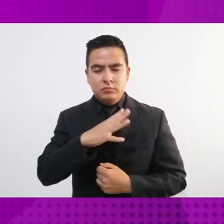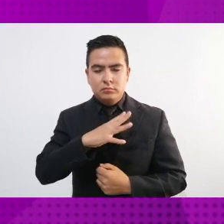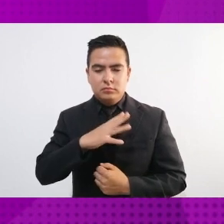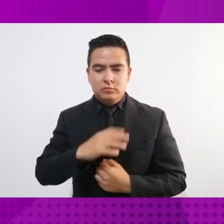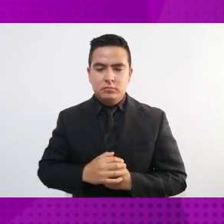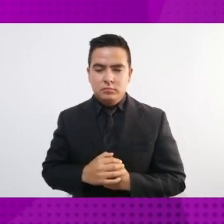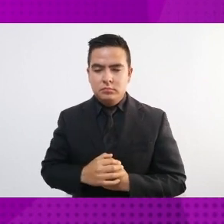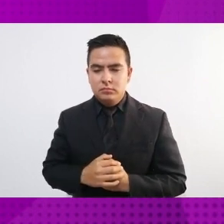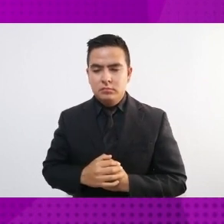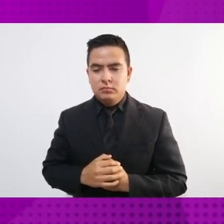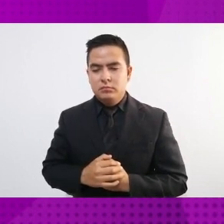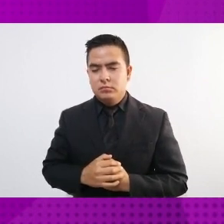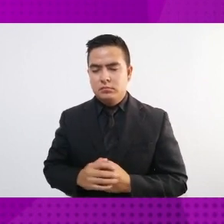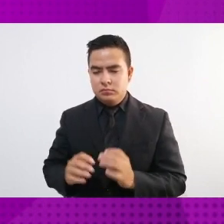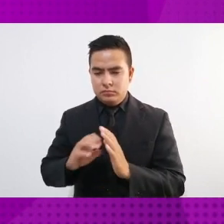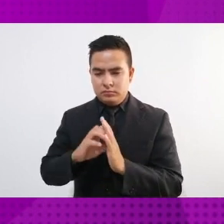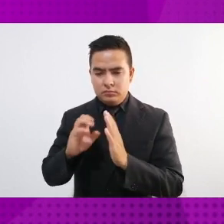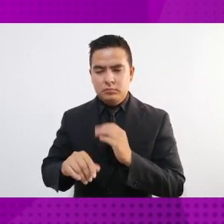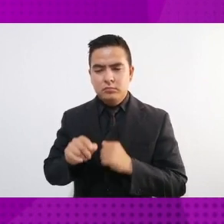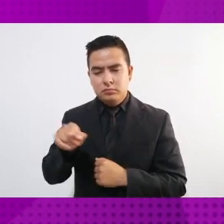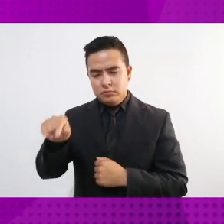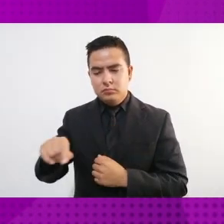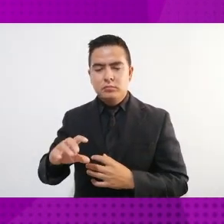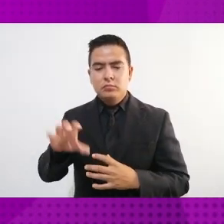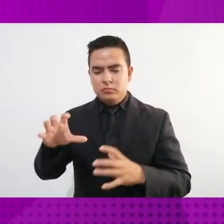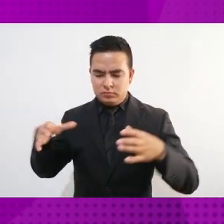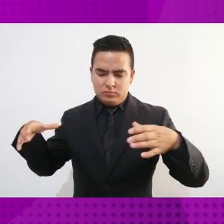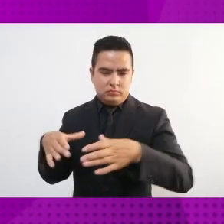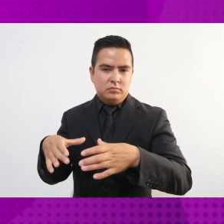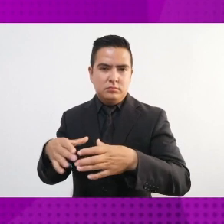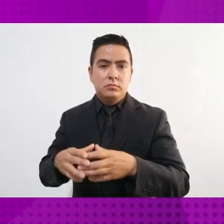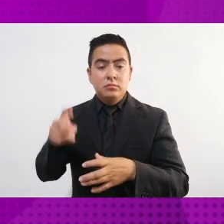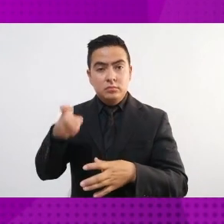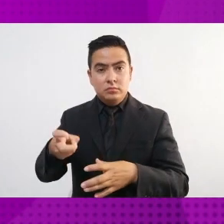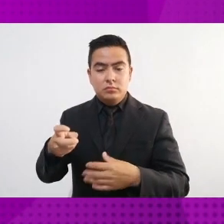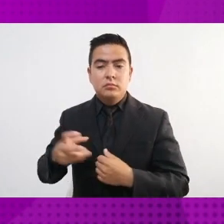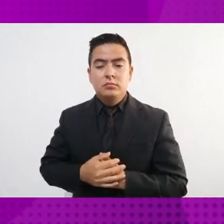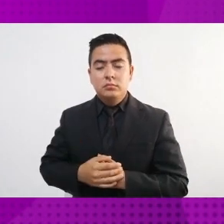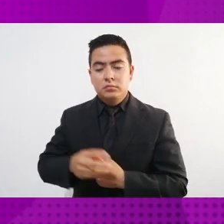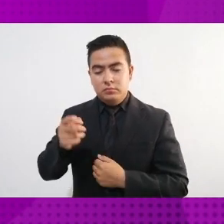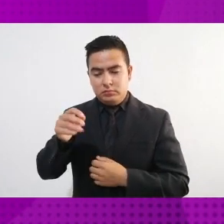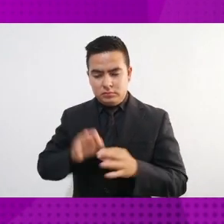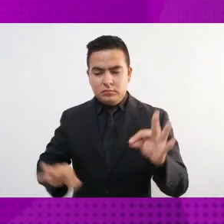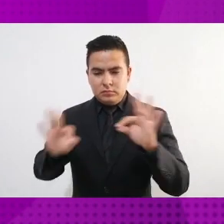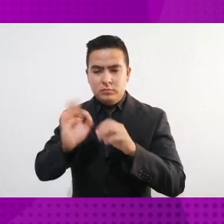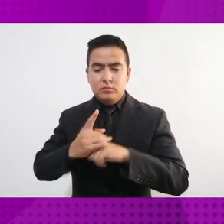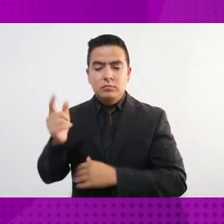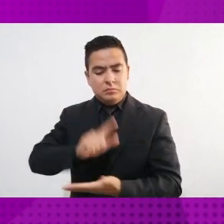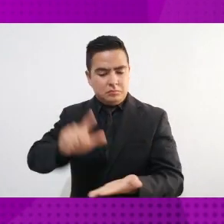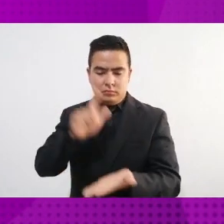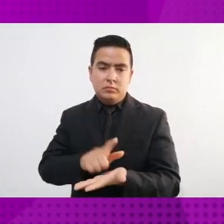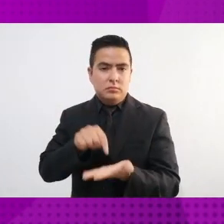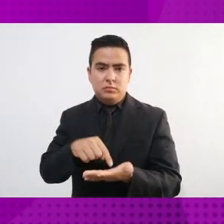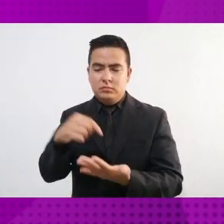poder legislativo le corresponden varias funciones, y estas están establecidas a nivel normativo máximo